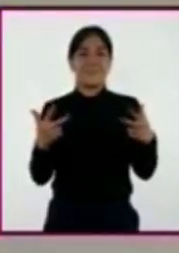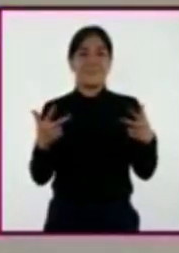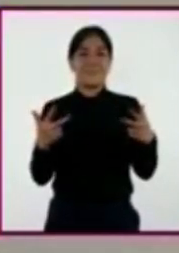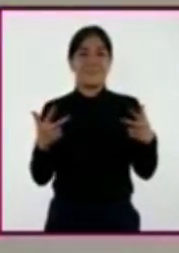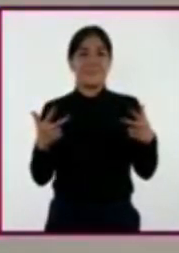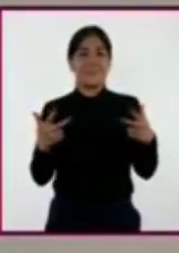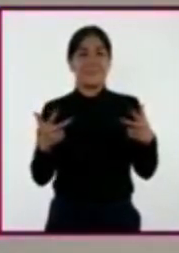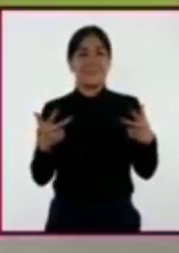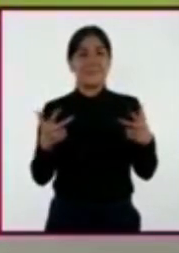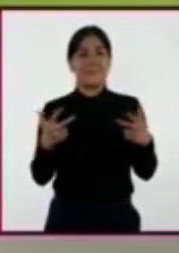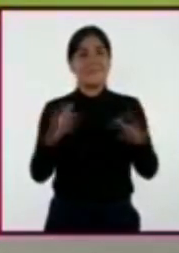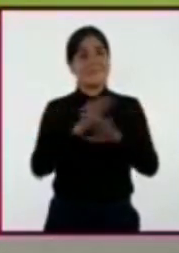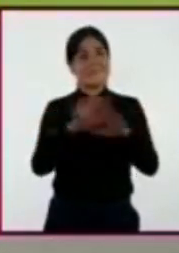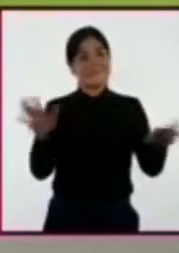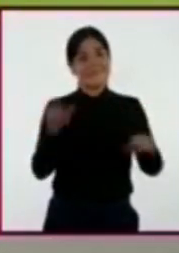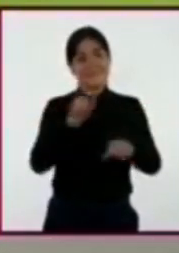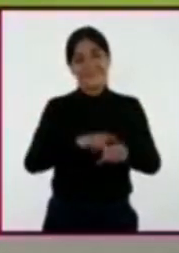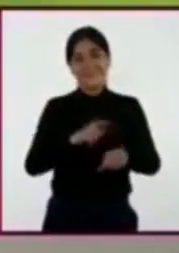Y